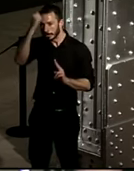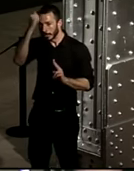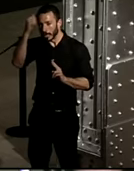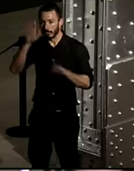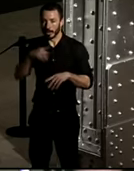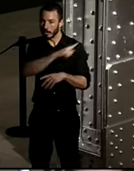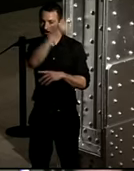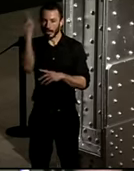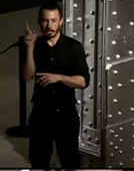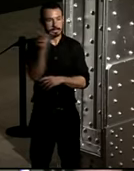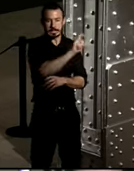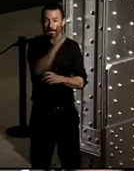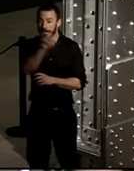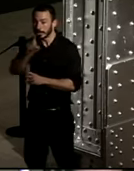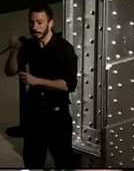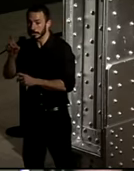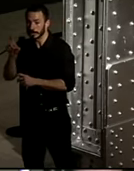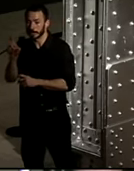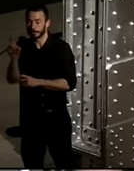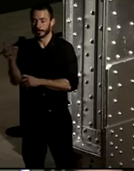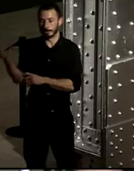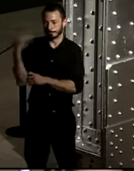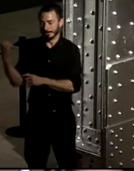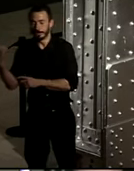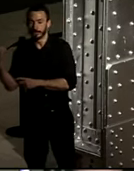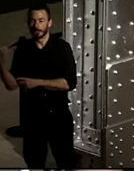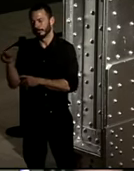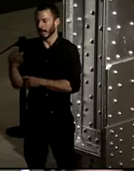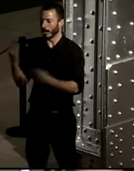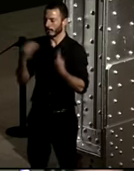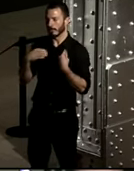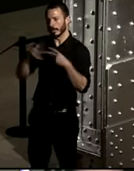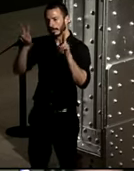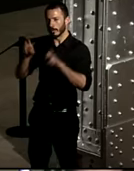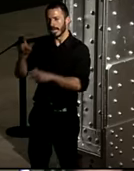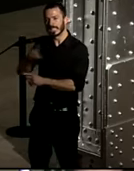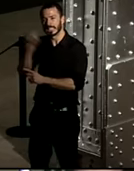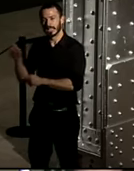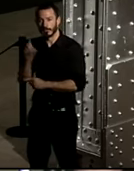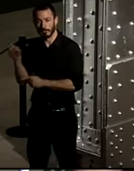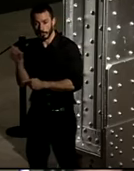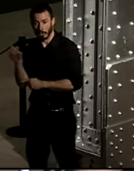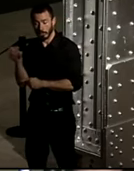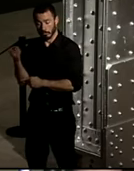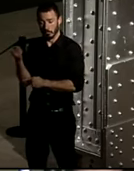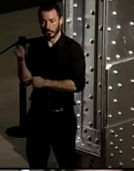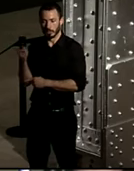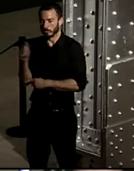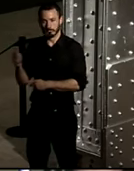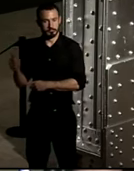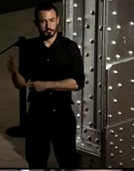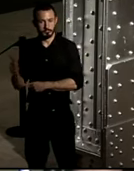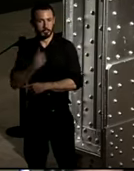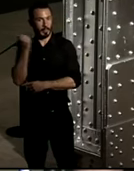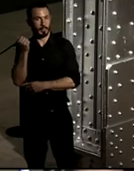Madrid pintado y me dijeron de hacer una película sobre la vida de un grafitero y la mía y fue de casualidad. A partir de ahí, con 14 años, vi que